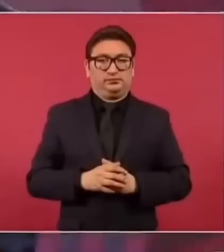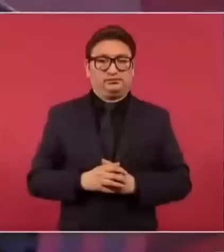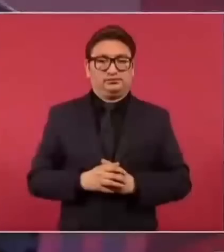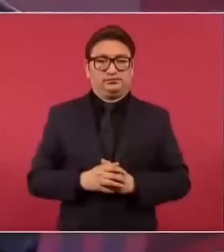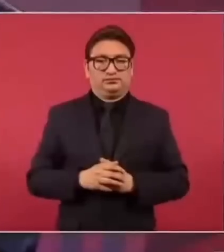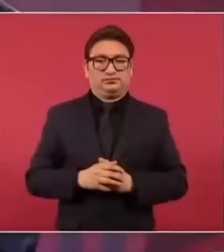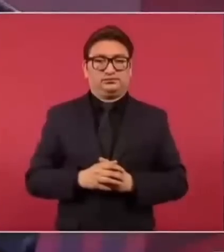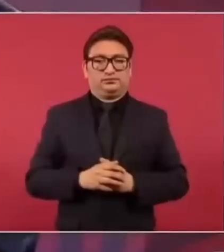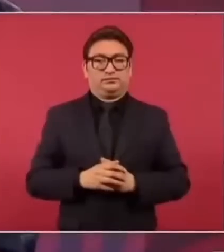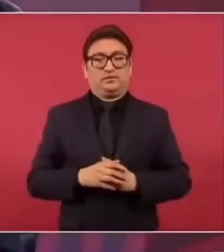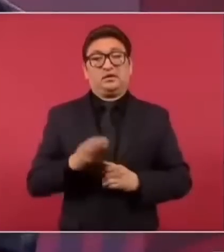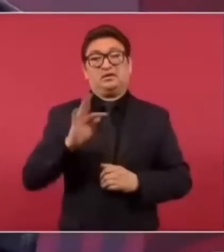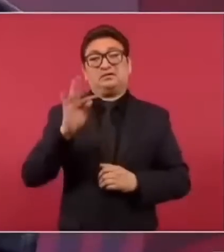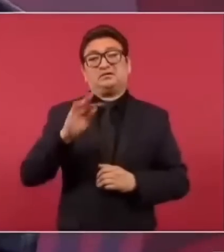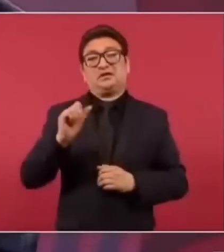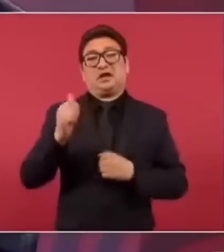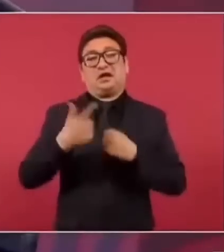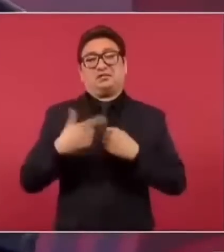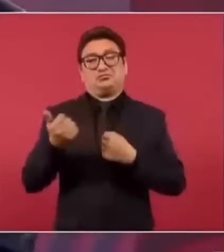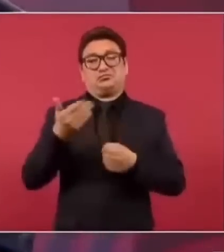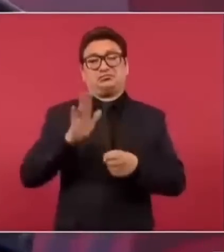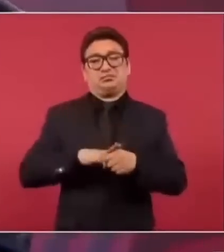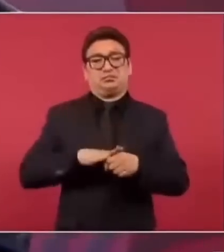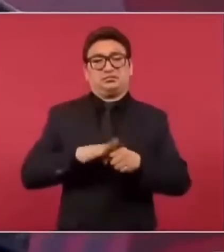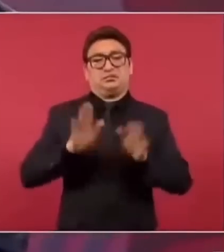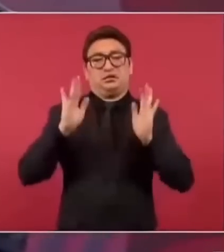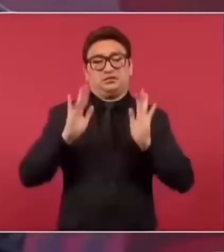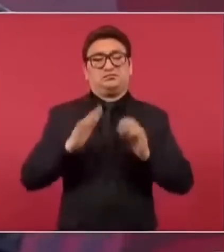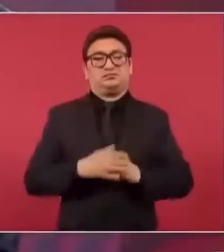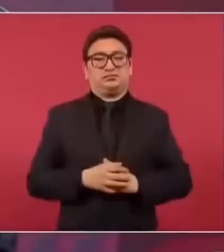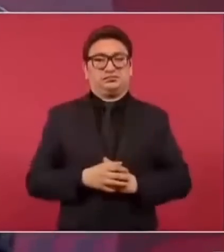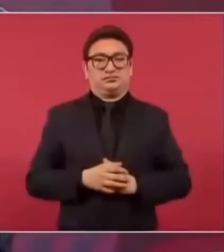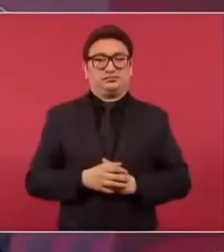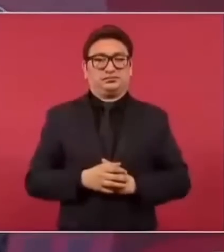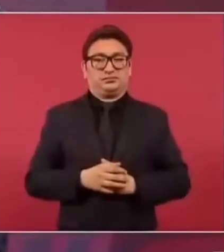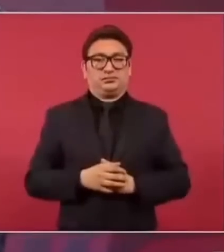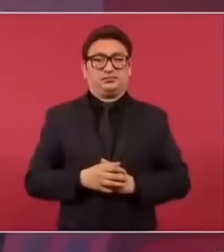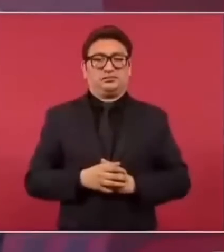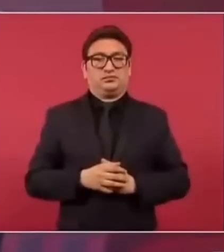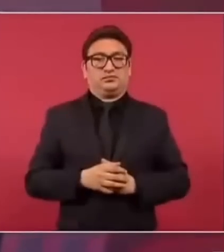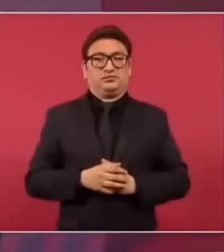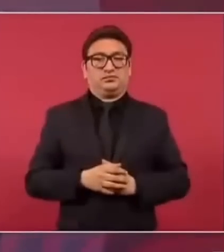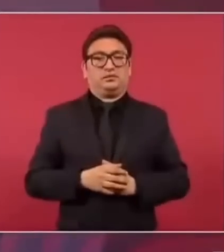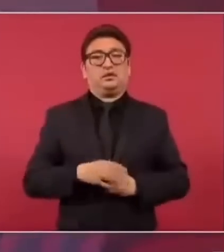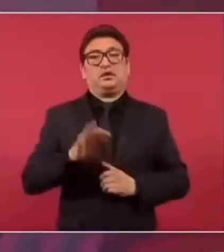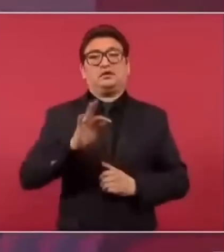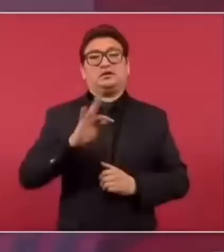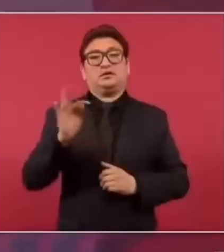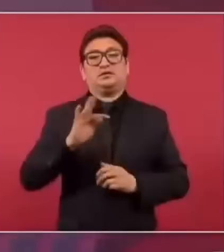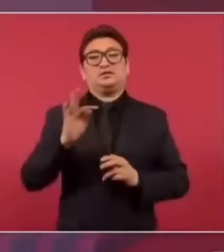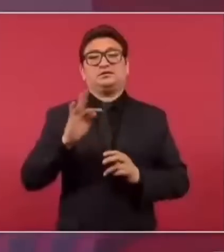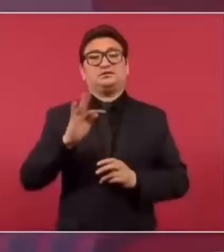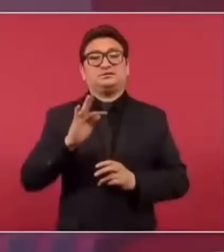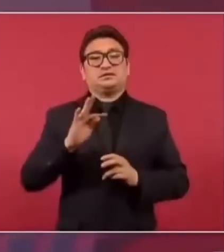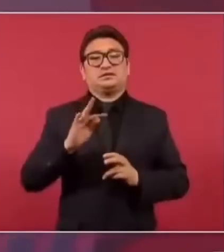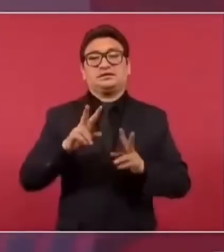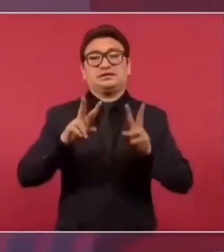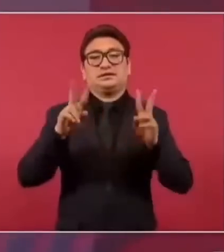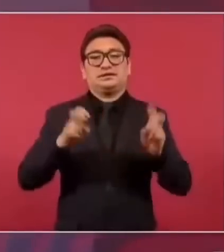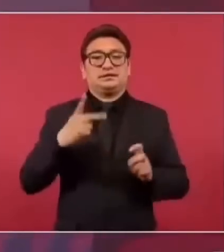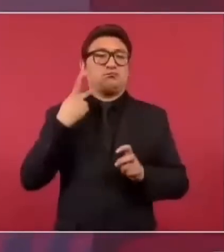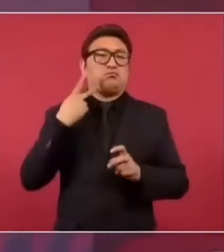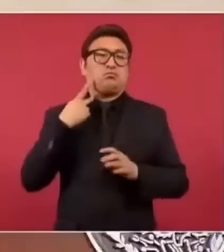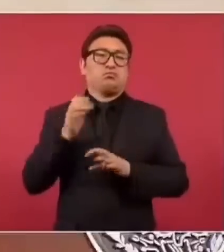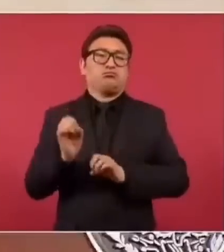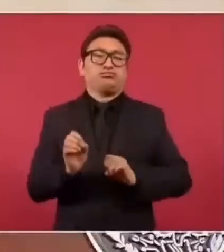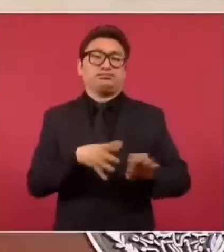Mínimo en lo administrativo, ¿no? Y hubiese yo dejado, hubiese yo abandonado el noble oficio, ¿no? de la